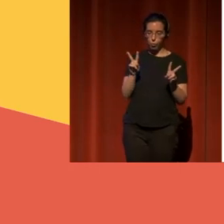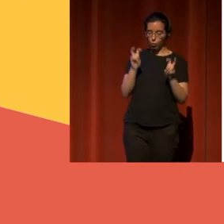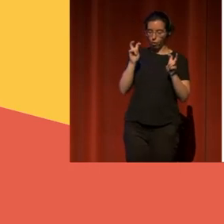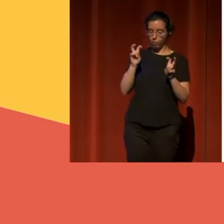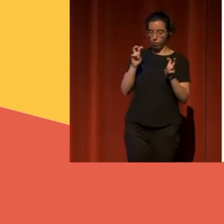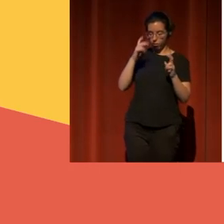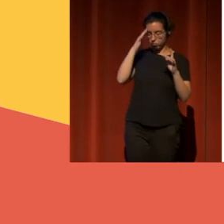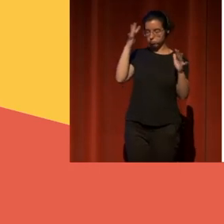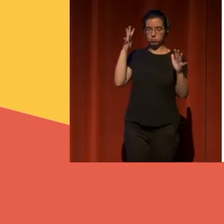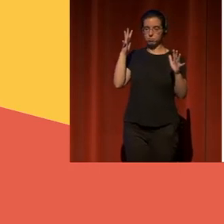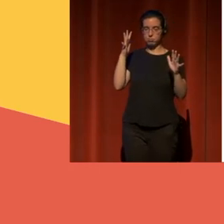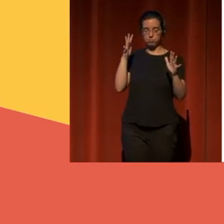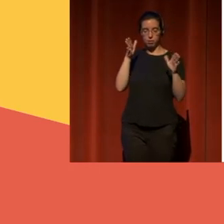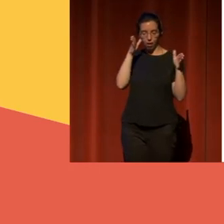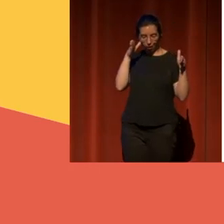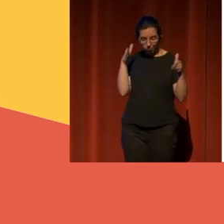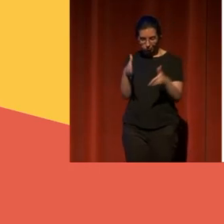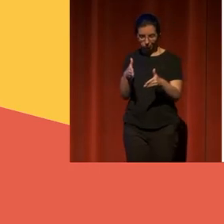y bueno,